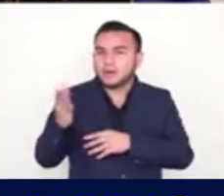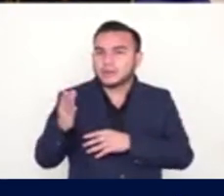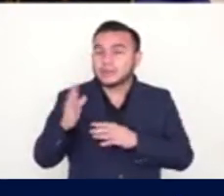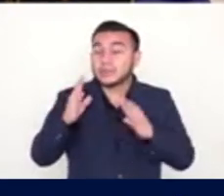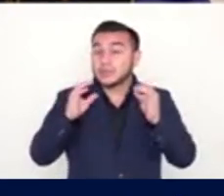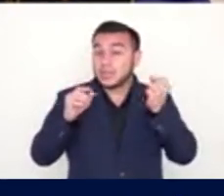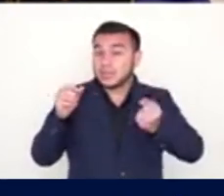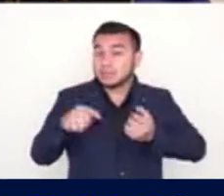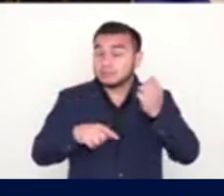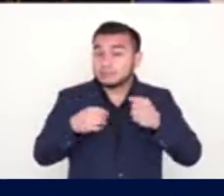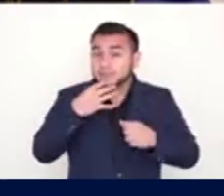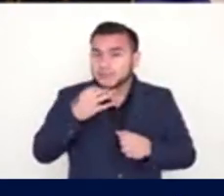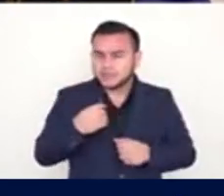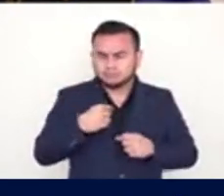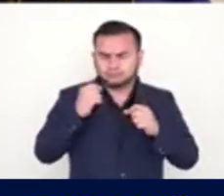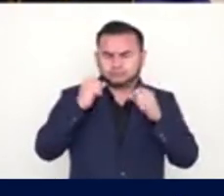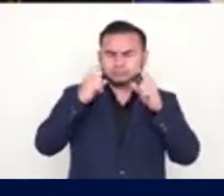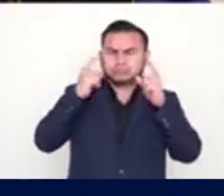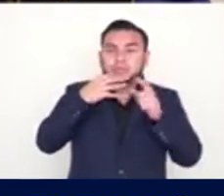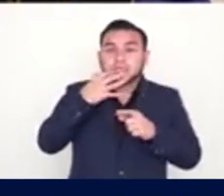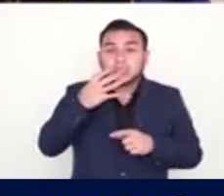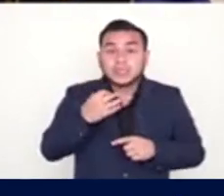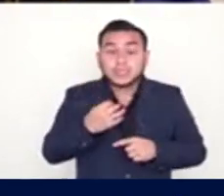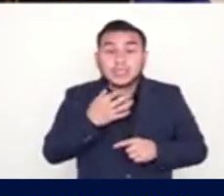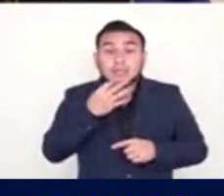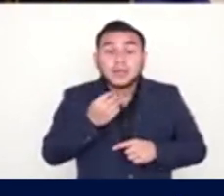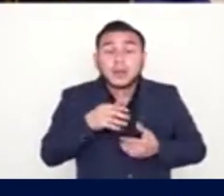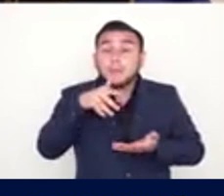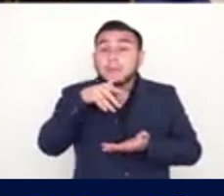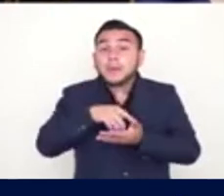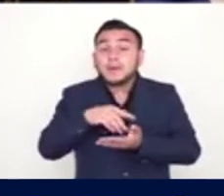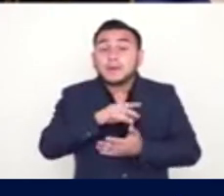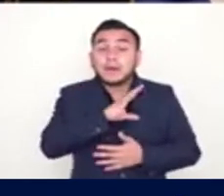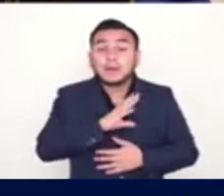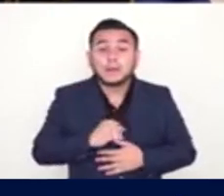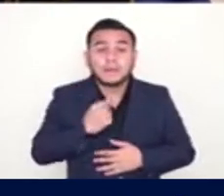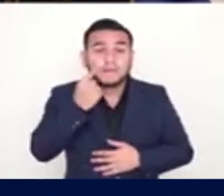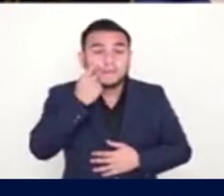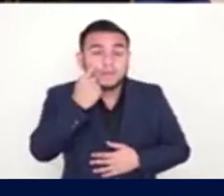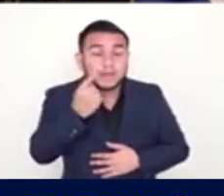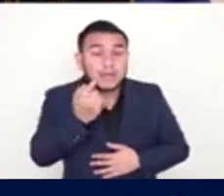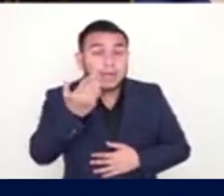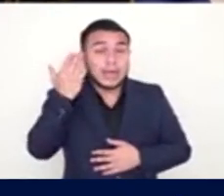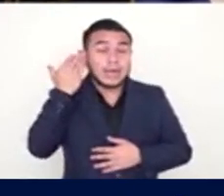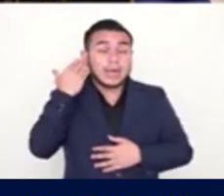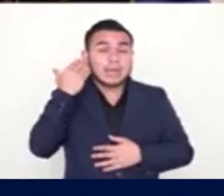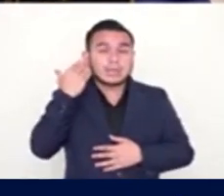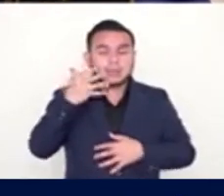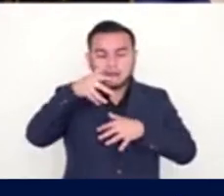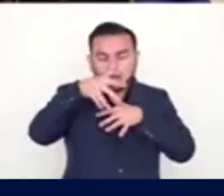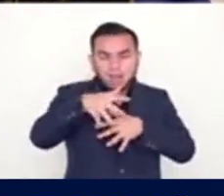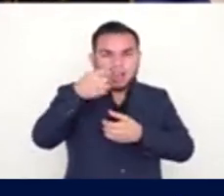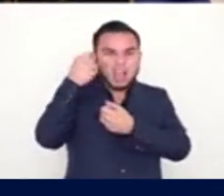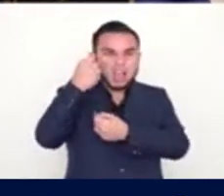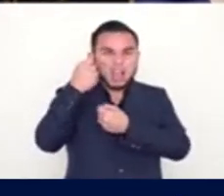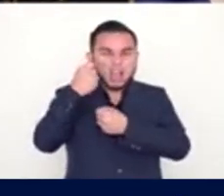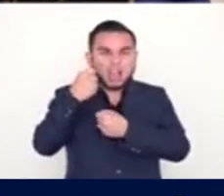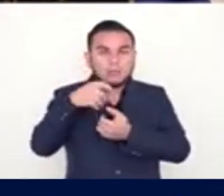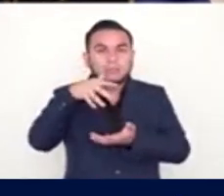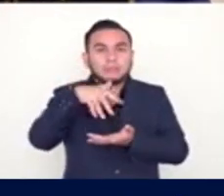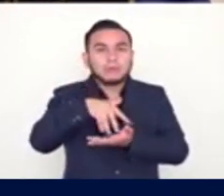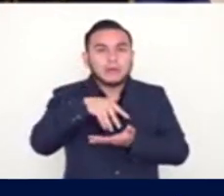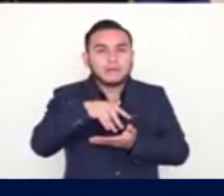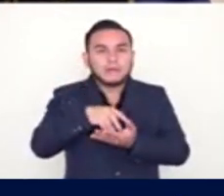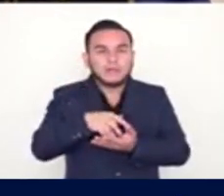cosa que para mí me parece increíble y quisiera decírselo al pueblo salvadoreño. Antes protestaba el pueblo. Antes